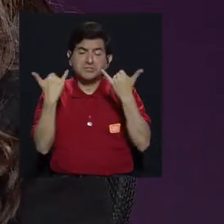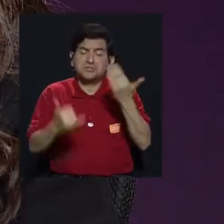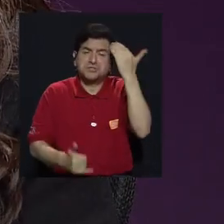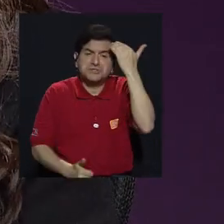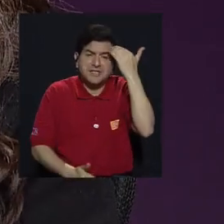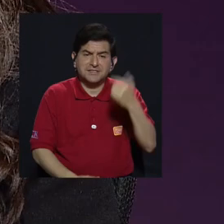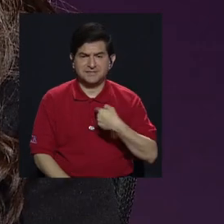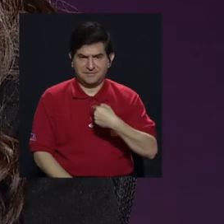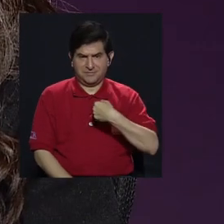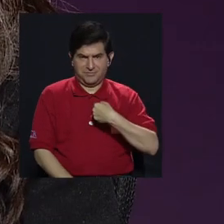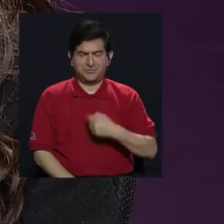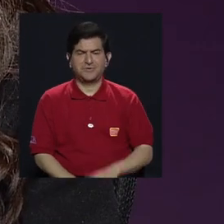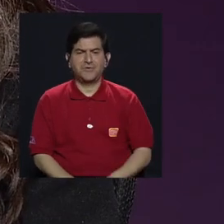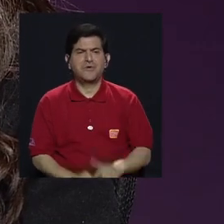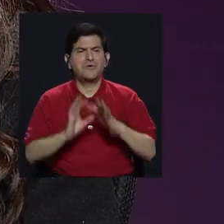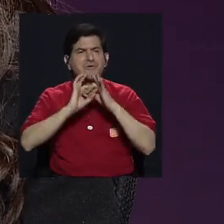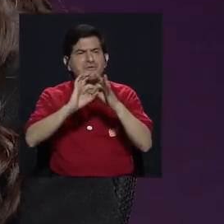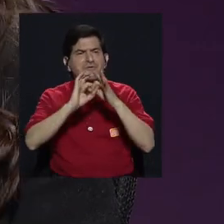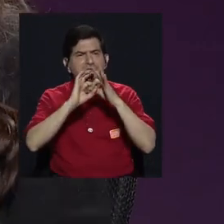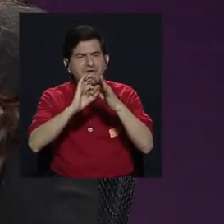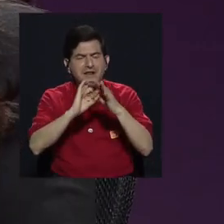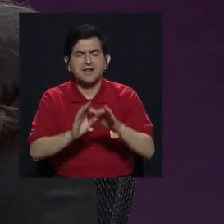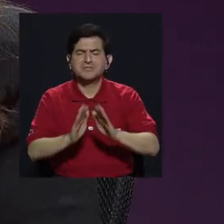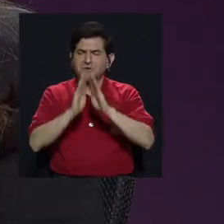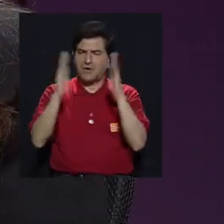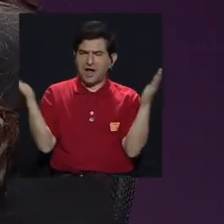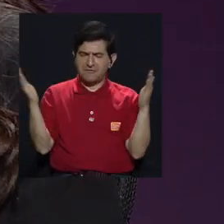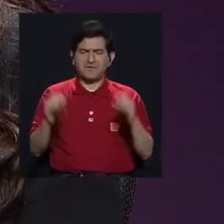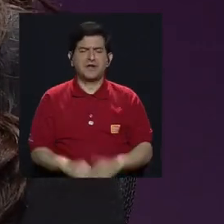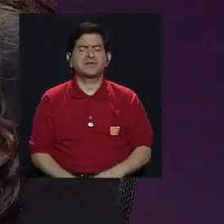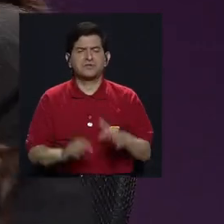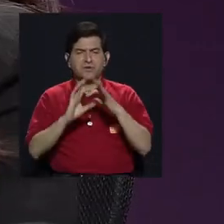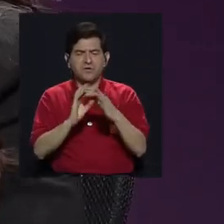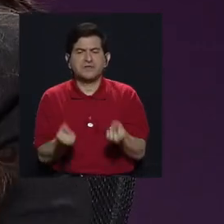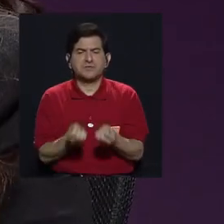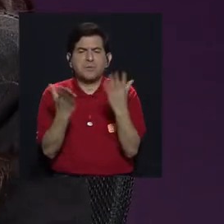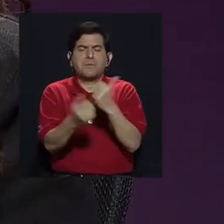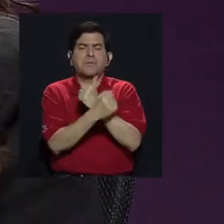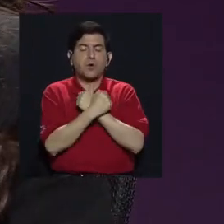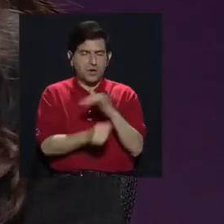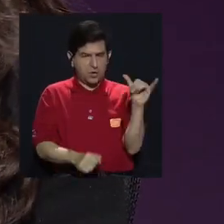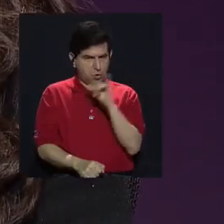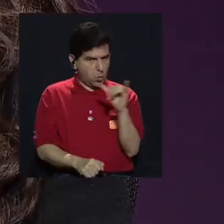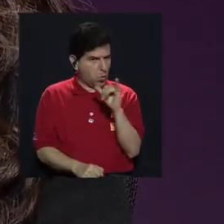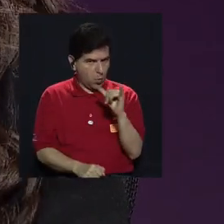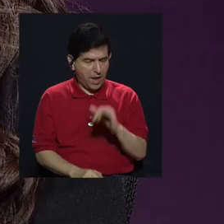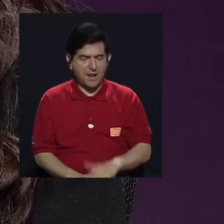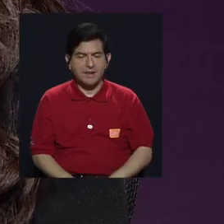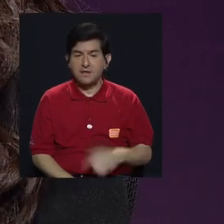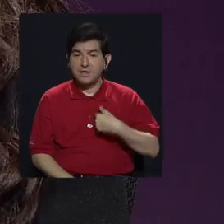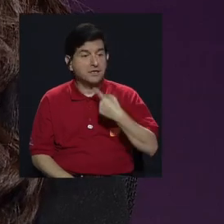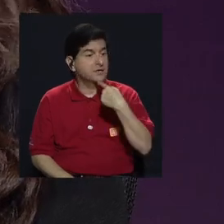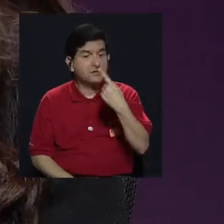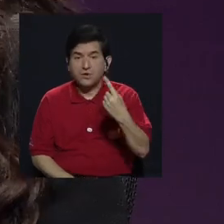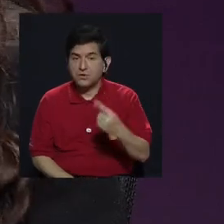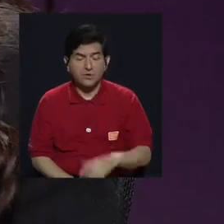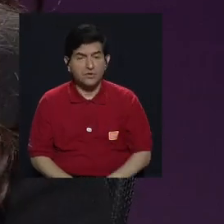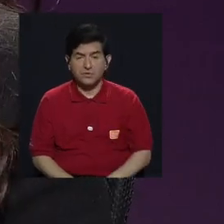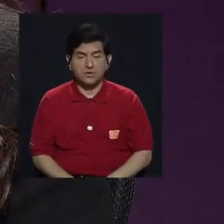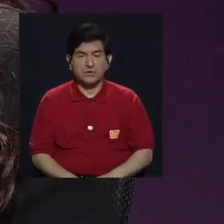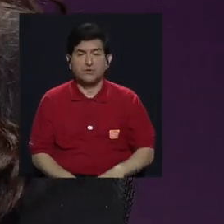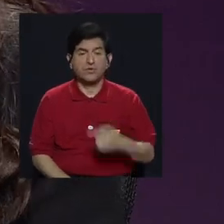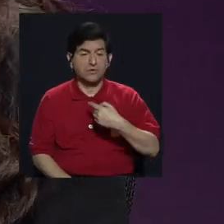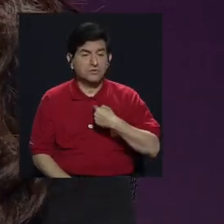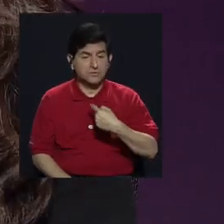ya sé que yo soy de relaciones o abiertas o relaciones poliamorosas, que no es lo mismo, y no lo digo, ya de